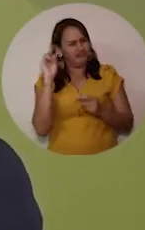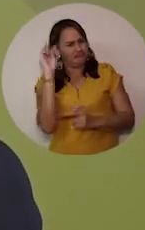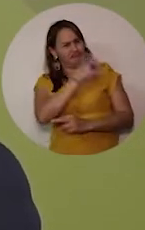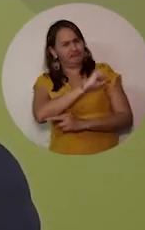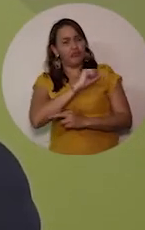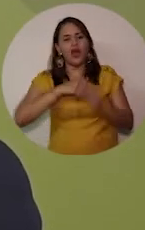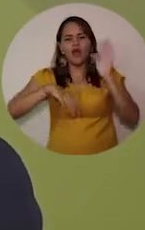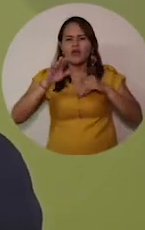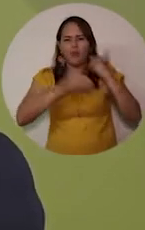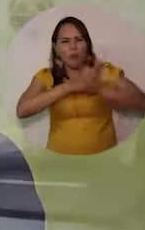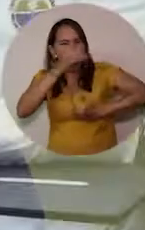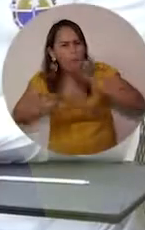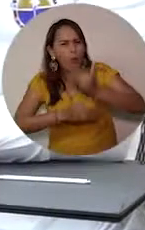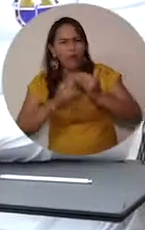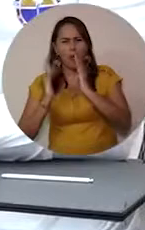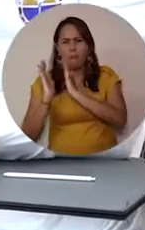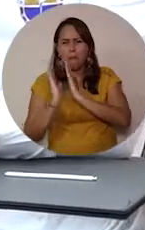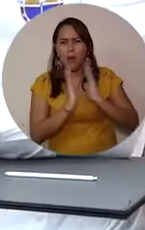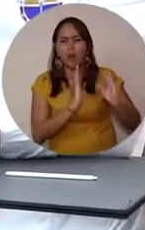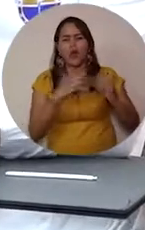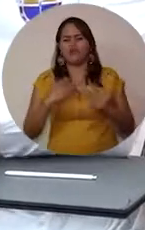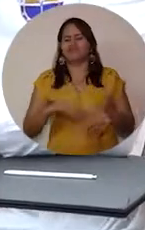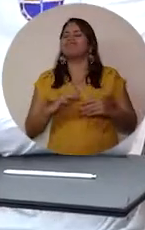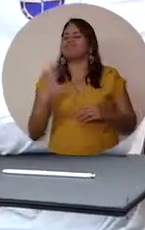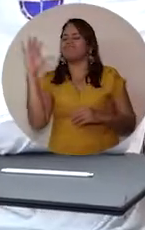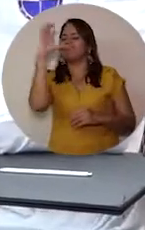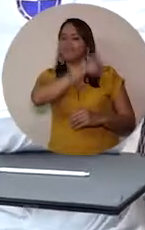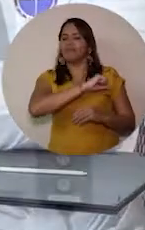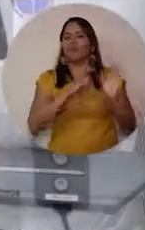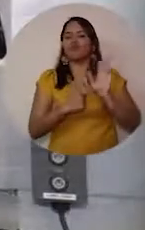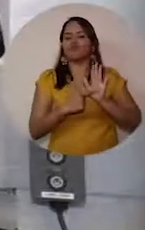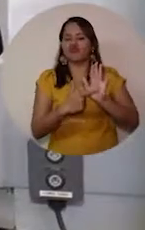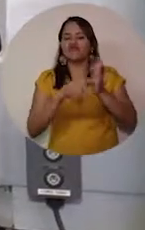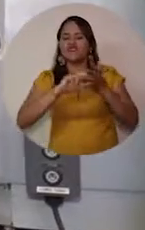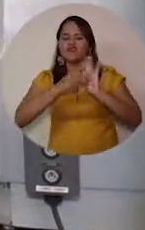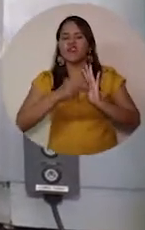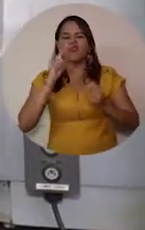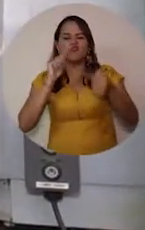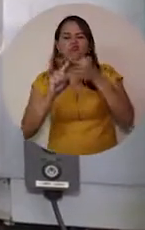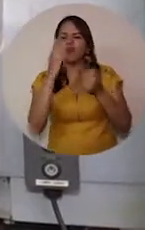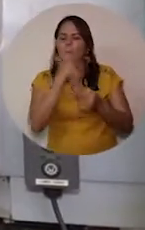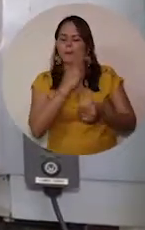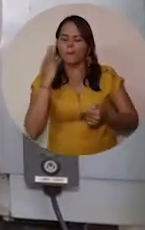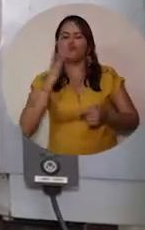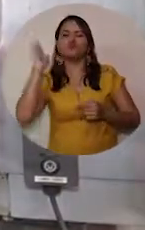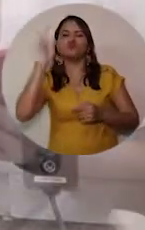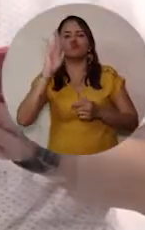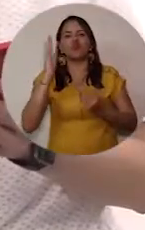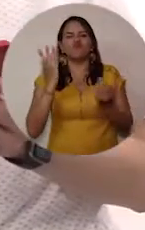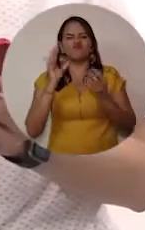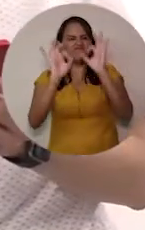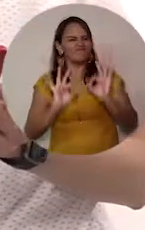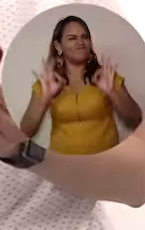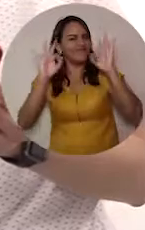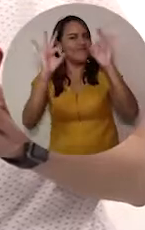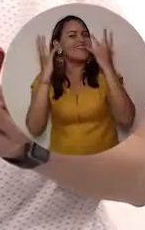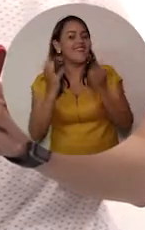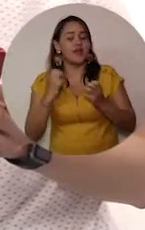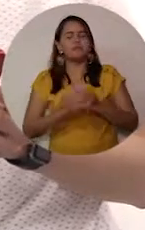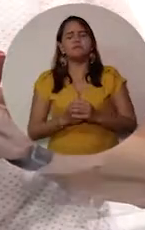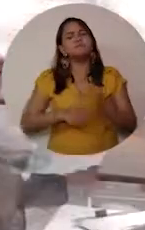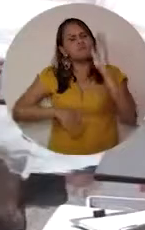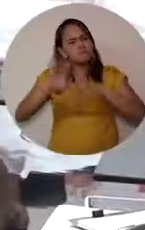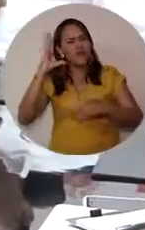le dan a la universidad muestra el compromiso con la calidad. Las experiencias que hemos